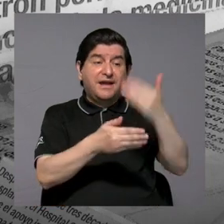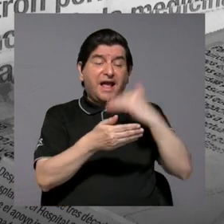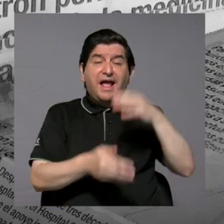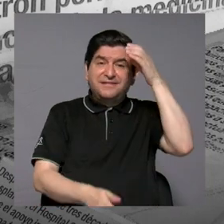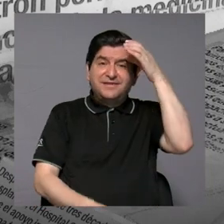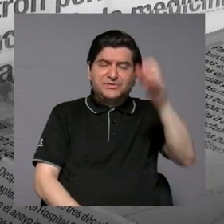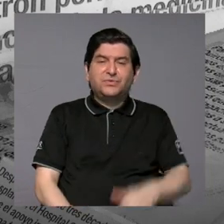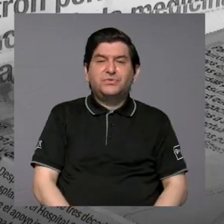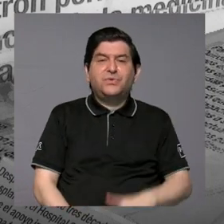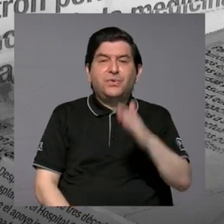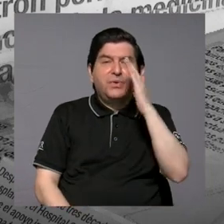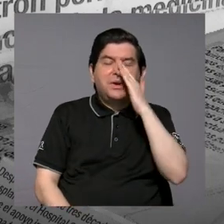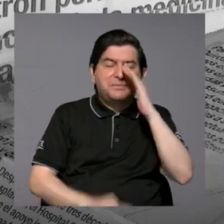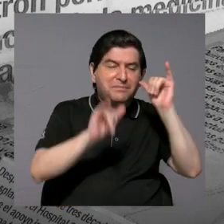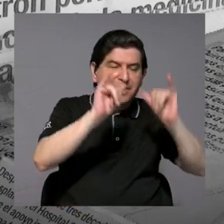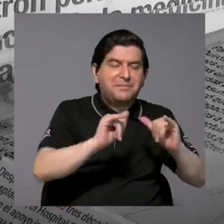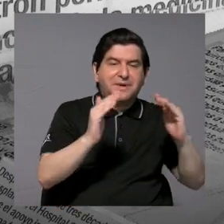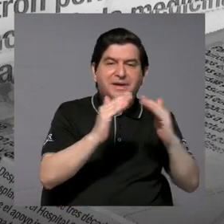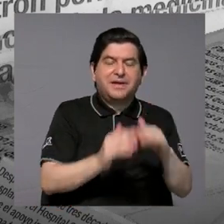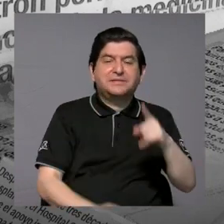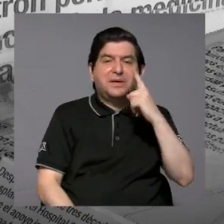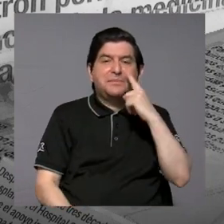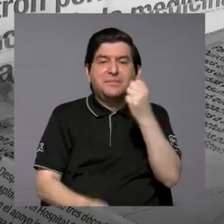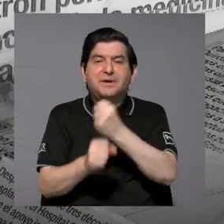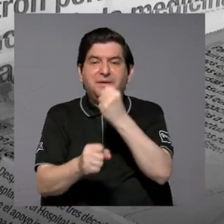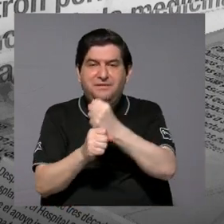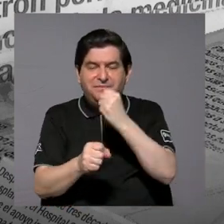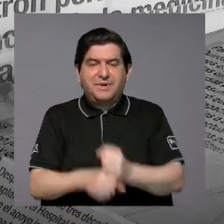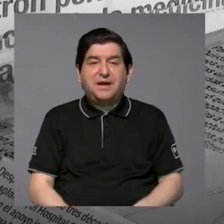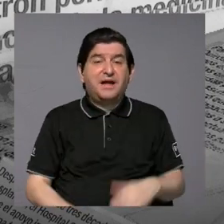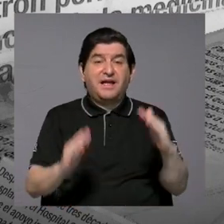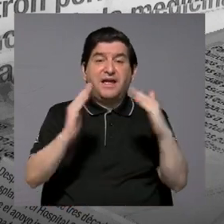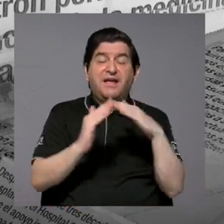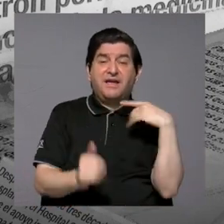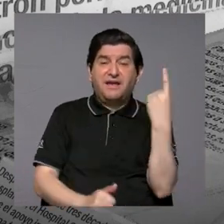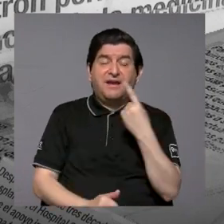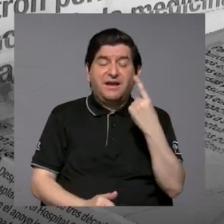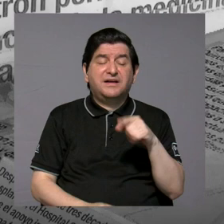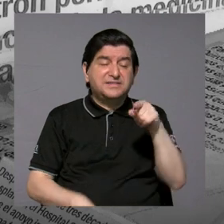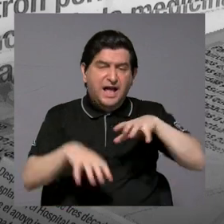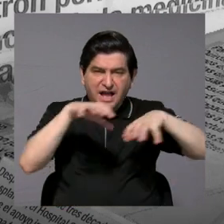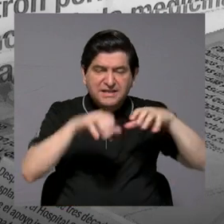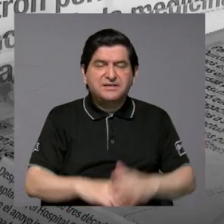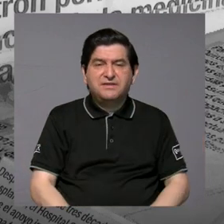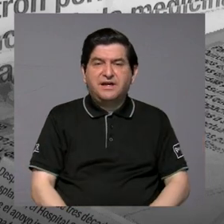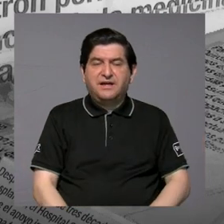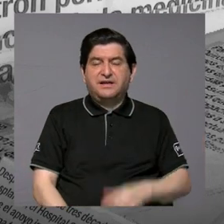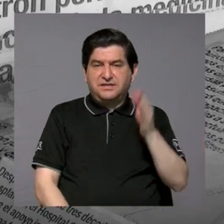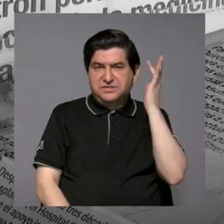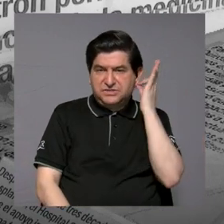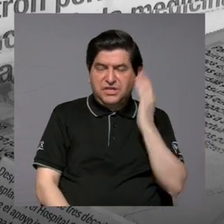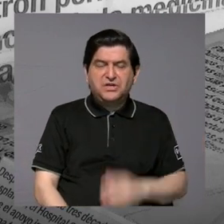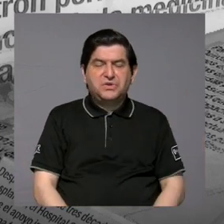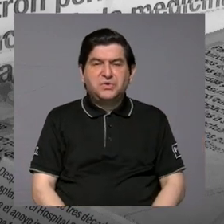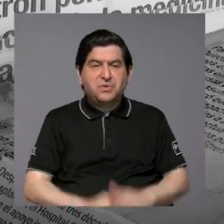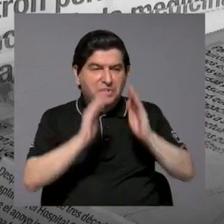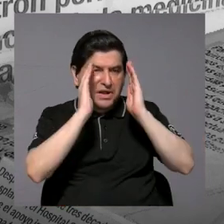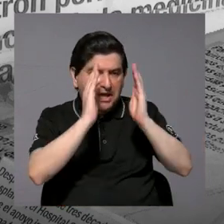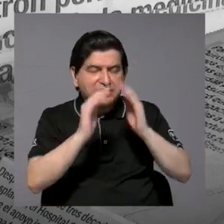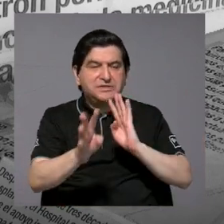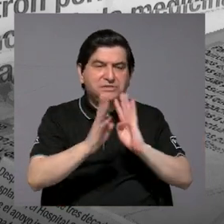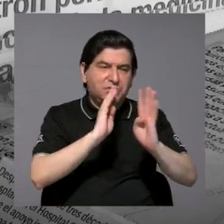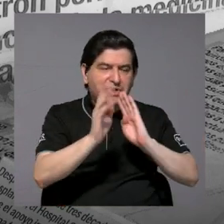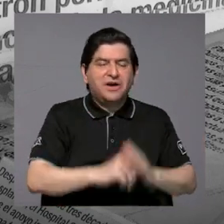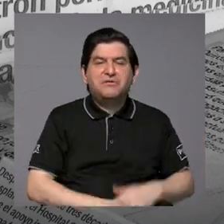cultura Era mamá se queda en casa con los chiquitos y papá trabaja entonces en esa casa siempre había vida verdad est la señora abría la puerta y hablaba con la